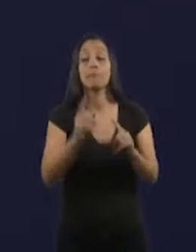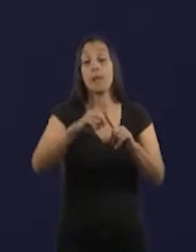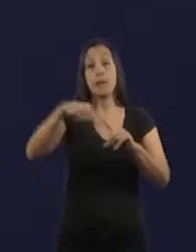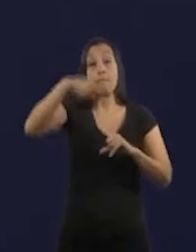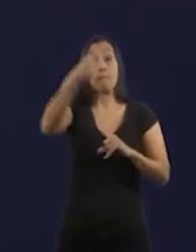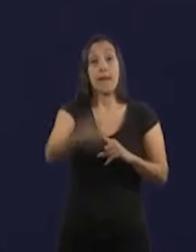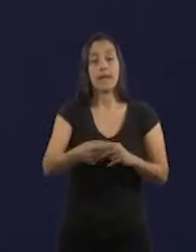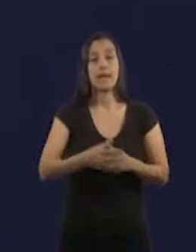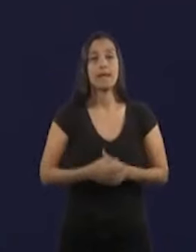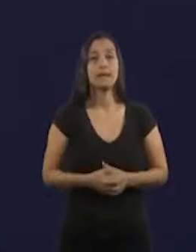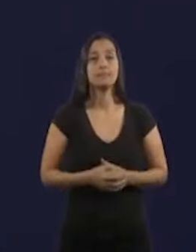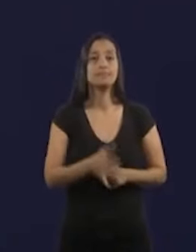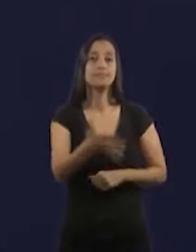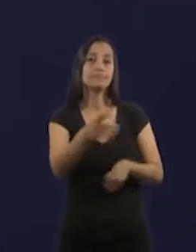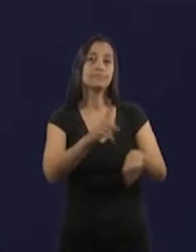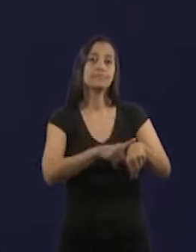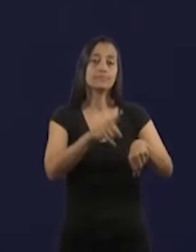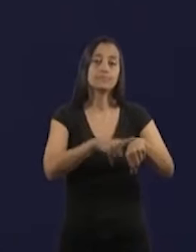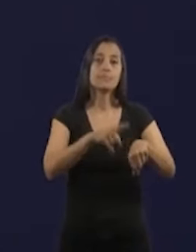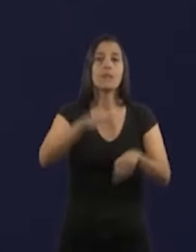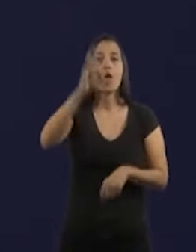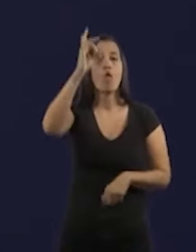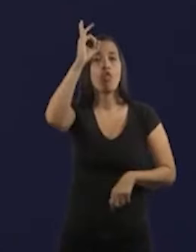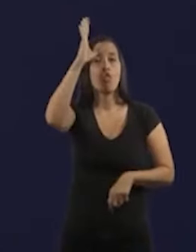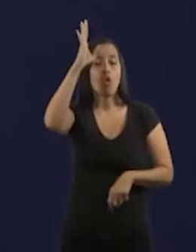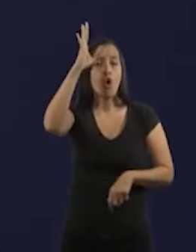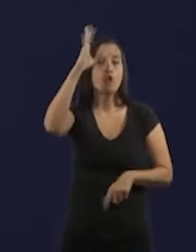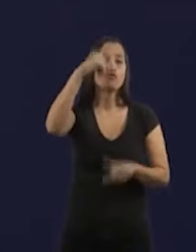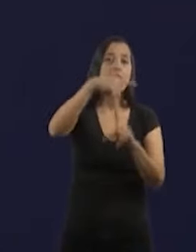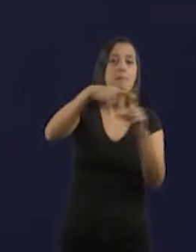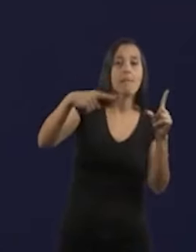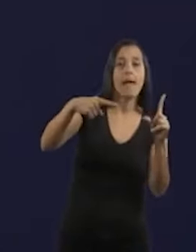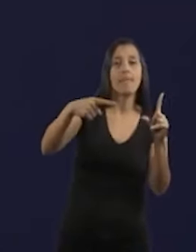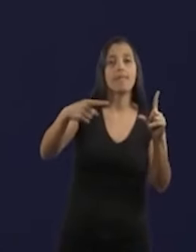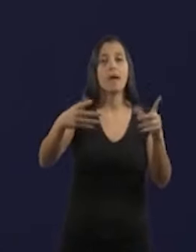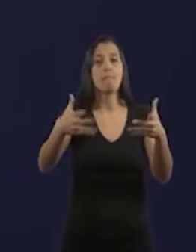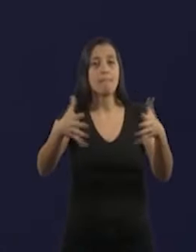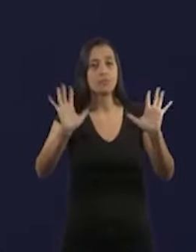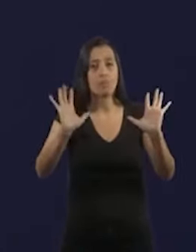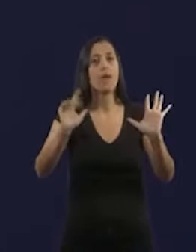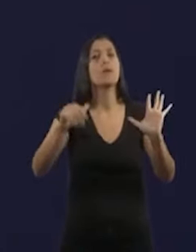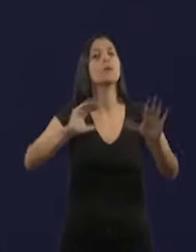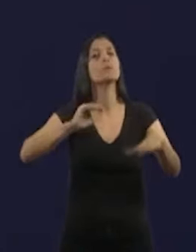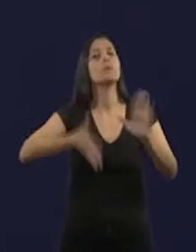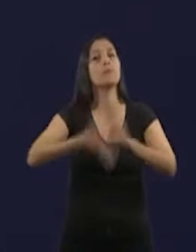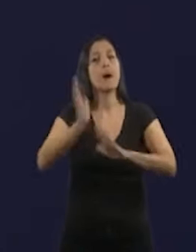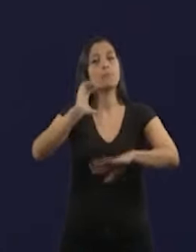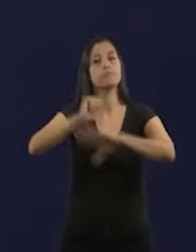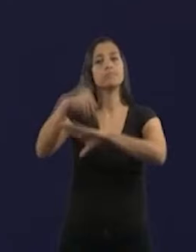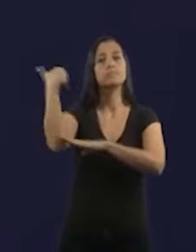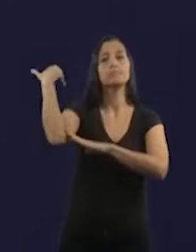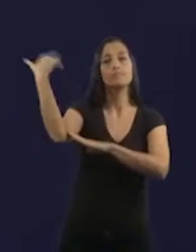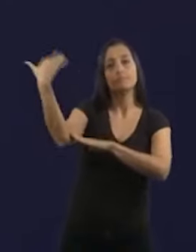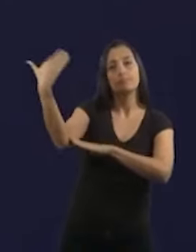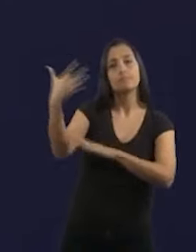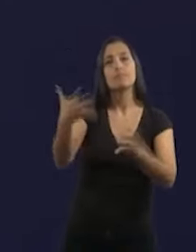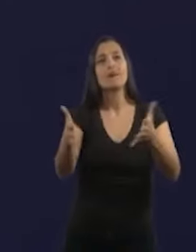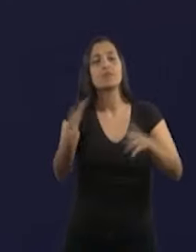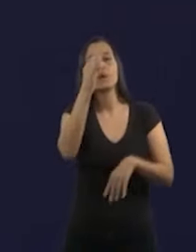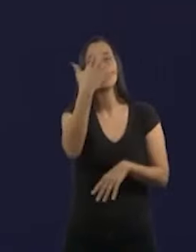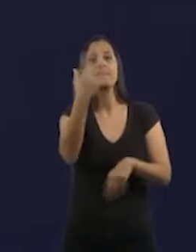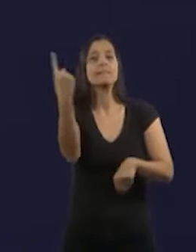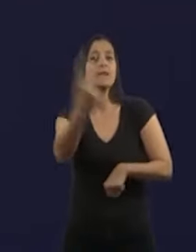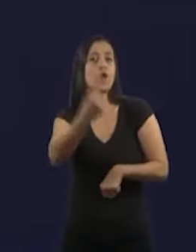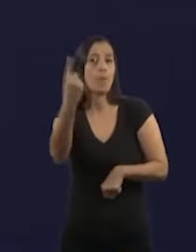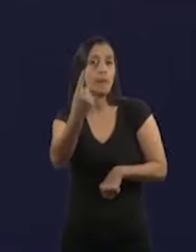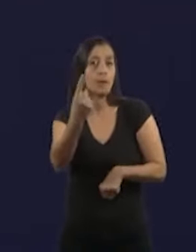Mañana a las 12 horas 35 minutos va a disertar aproximadamente durante 25 minutos